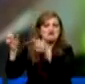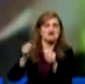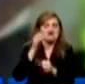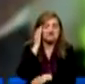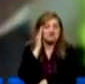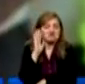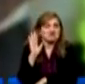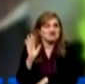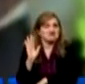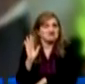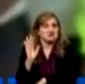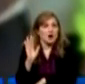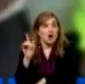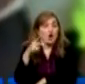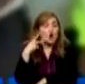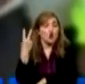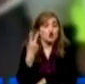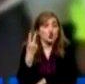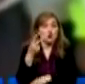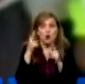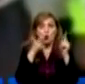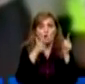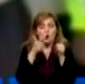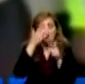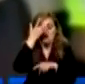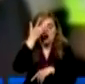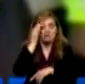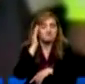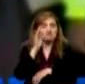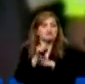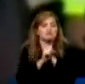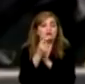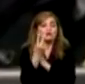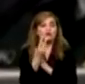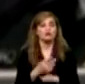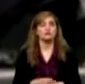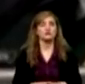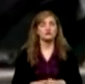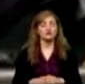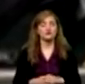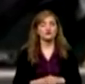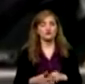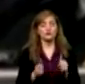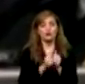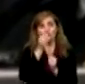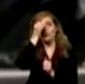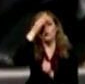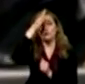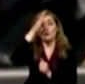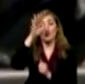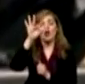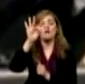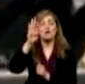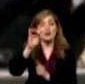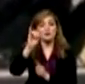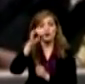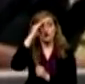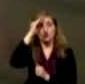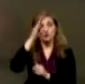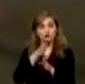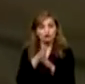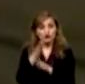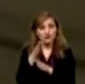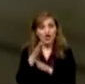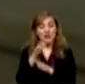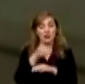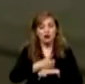qué la menor permanecía bajo los cuidados de la pareja norteamericana hace 2 años. Mientras tanto, el equipo de inteligencia del FBI de Estados Unidos y